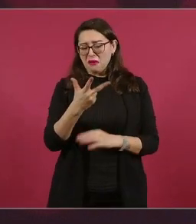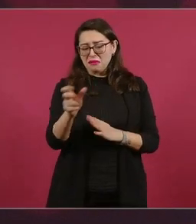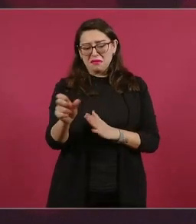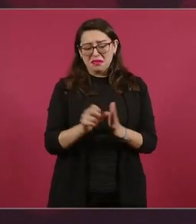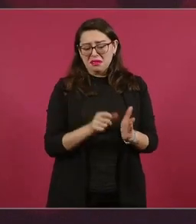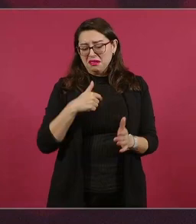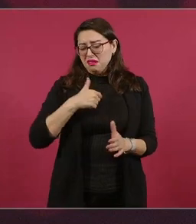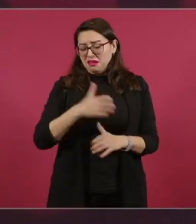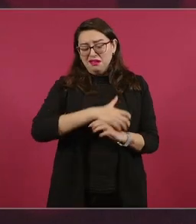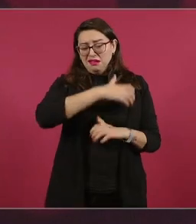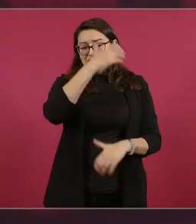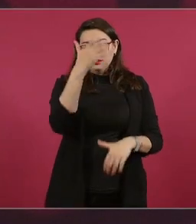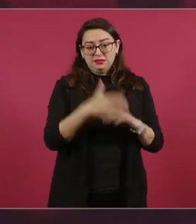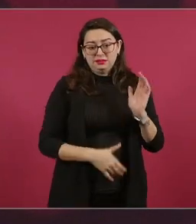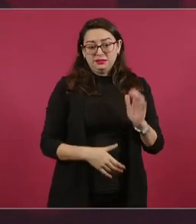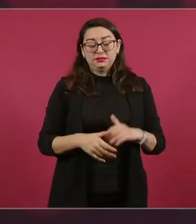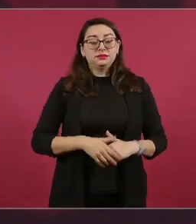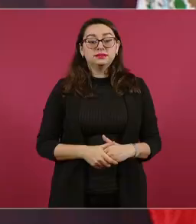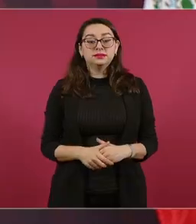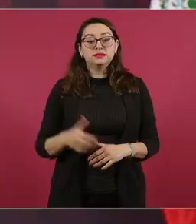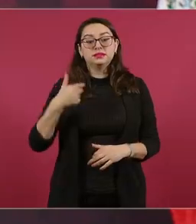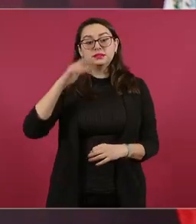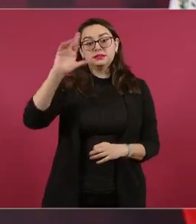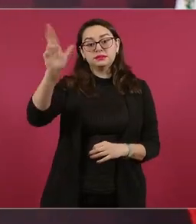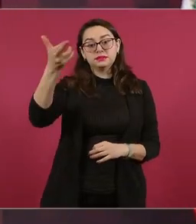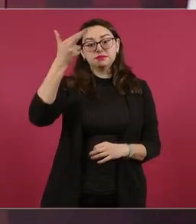3 años, 4, para